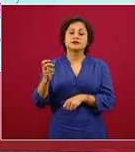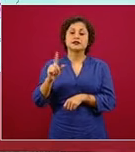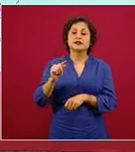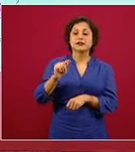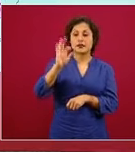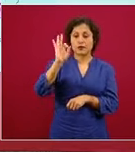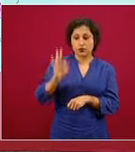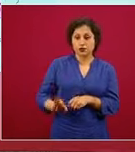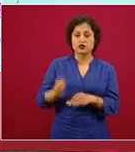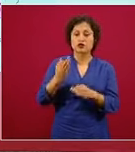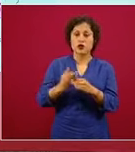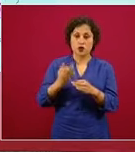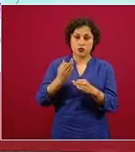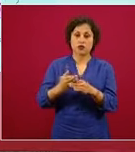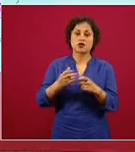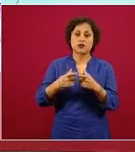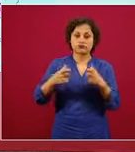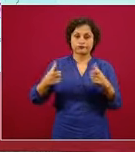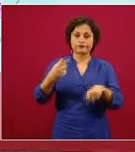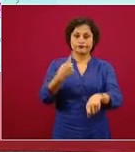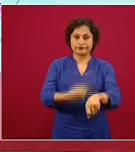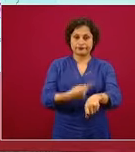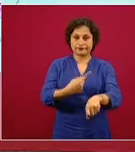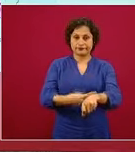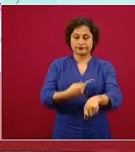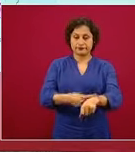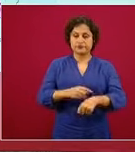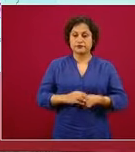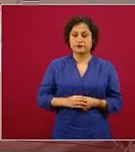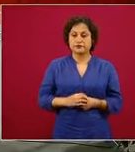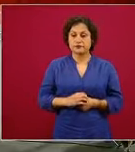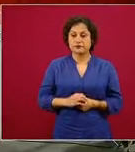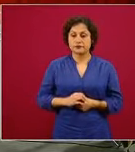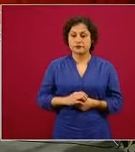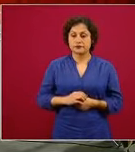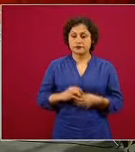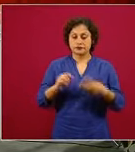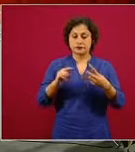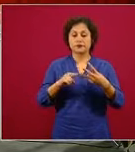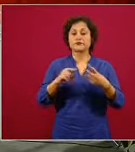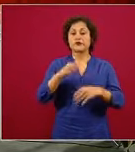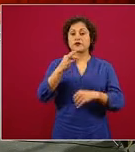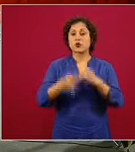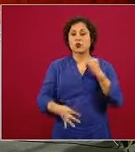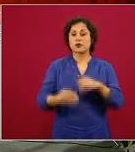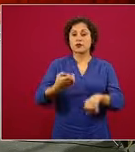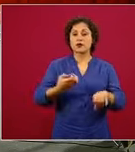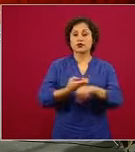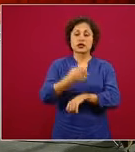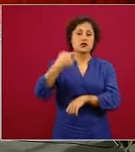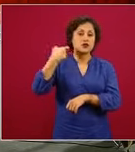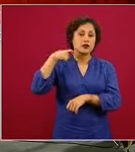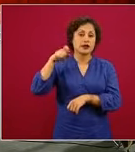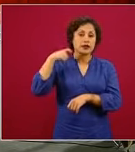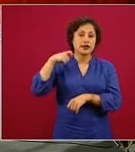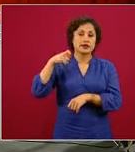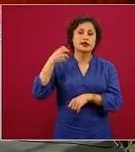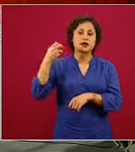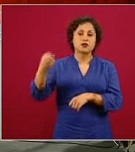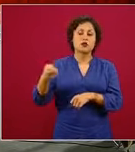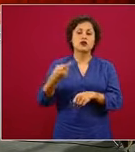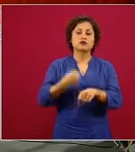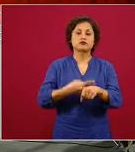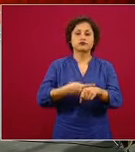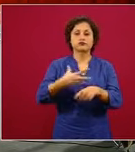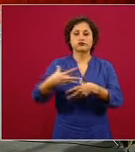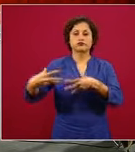momento con una carga importante de transmisión. Veamos el último estado, Querétaro. Querétaro, una transmisión muy basal